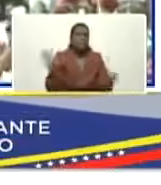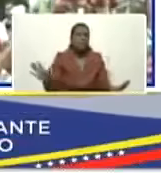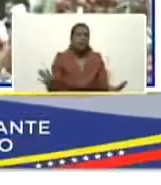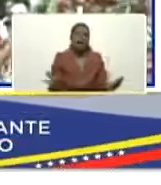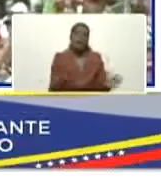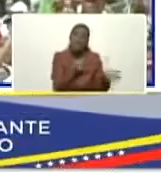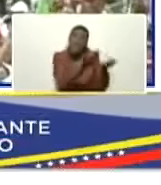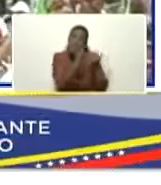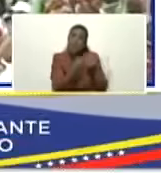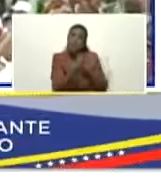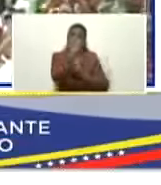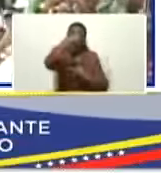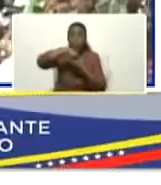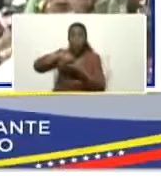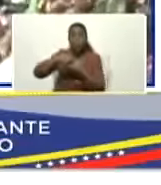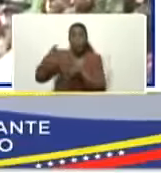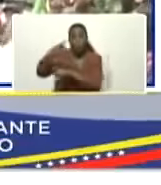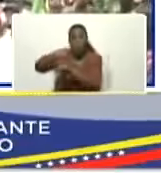Vénganse para acá.